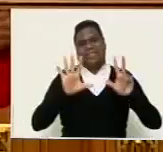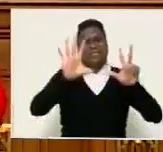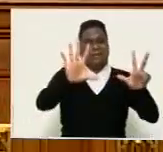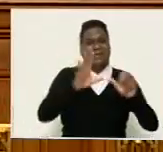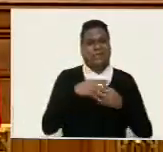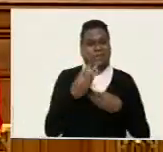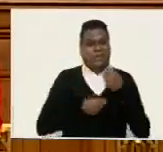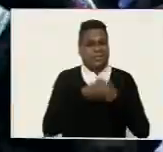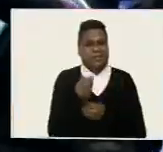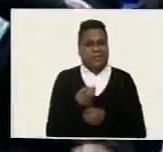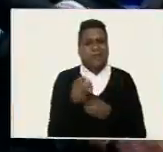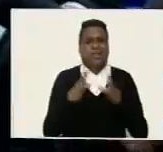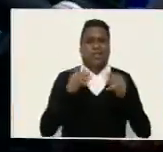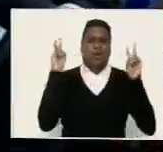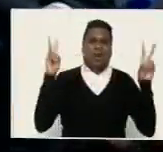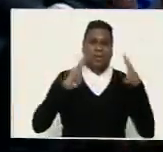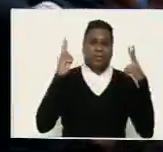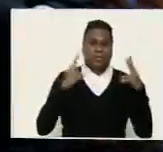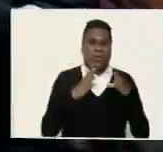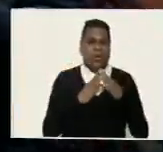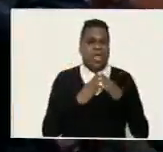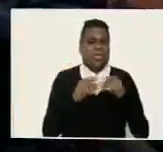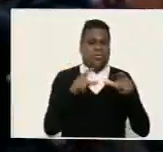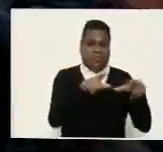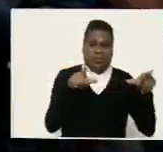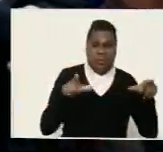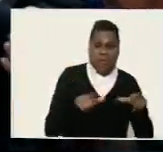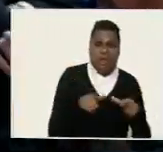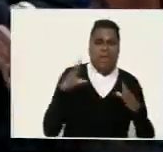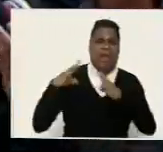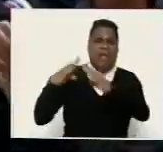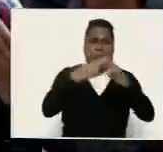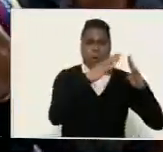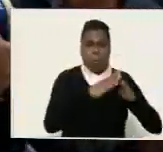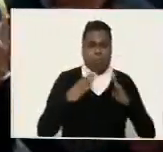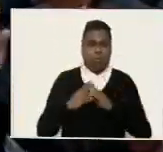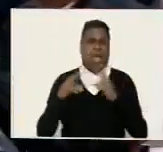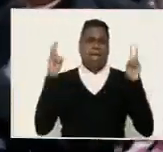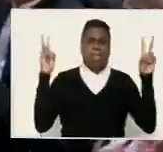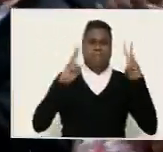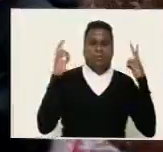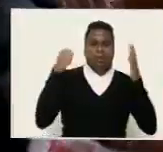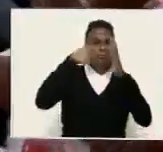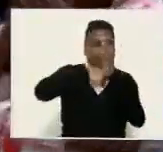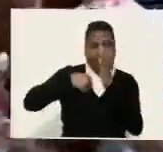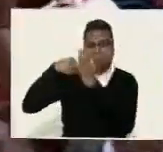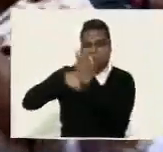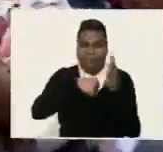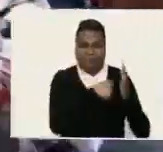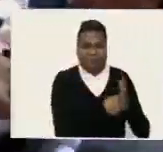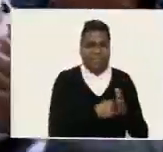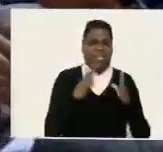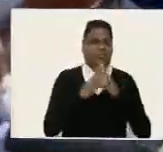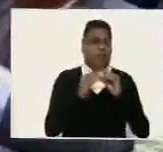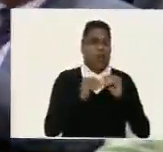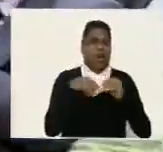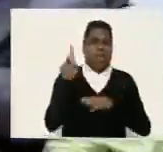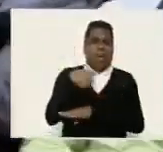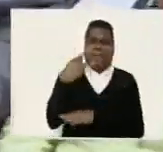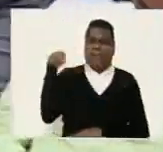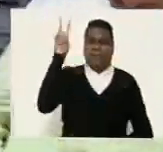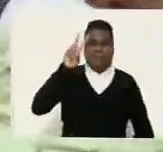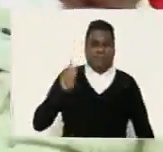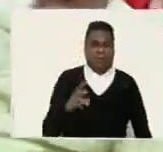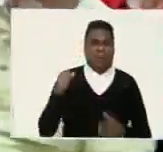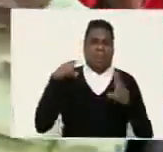garantizar la victoria en el territorio, la victoria en las comunidades, la victoria en las calles, la victoria en la patria venezolana y